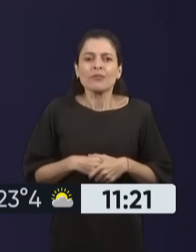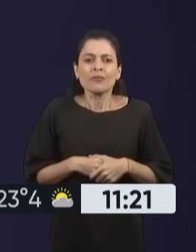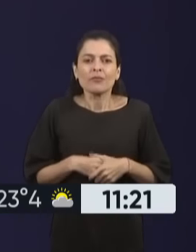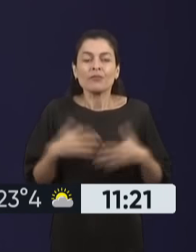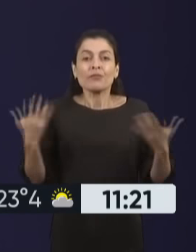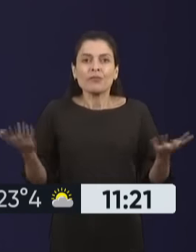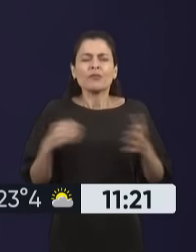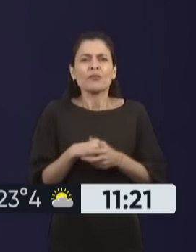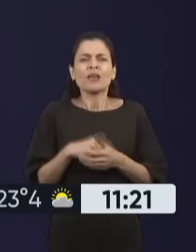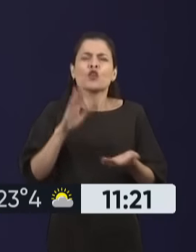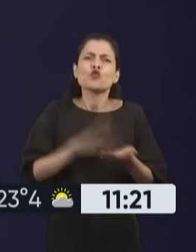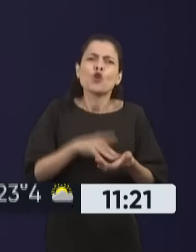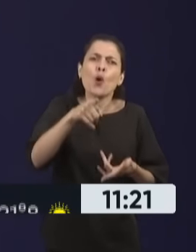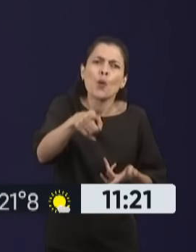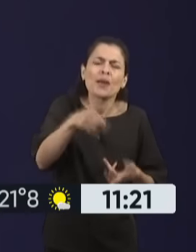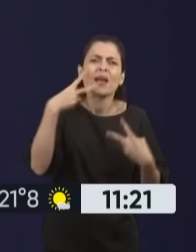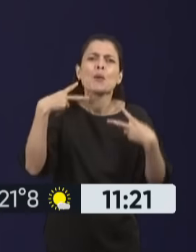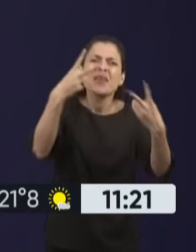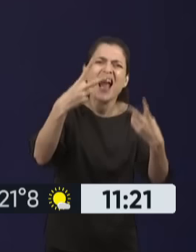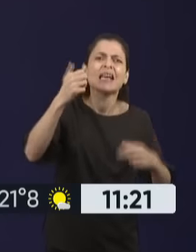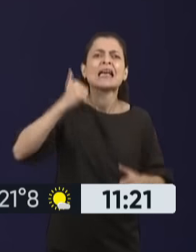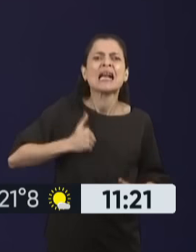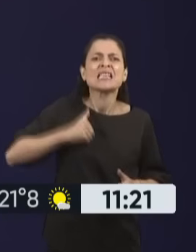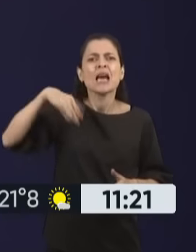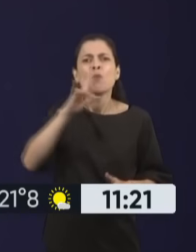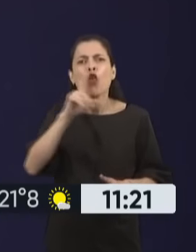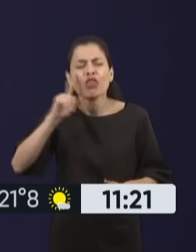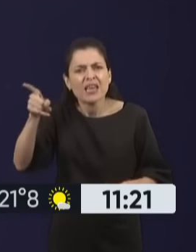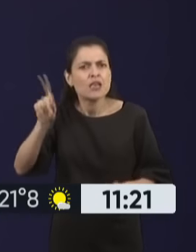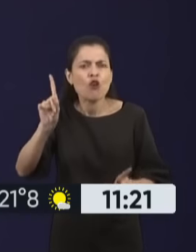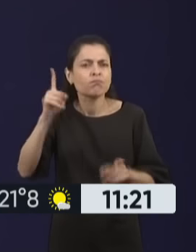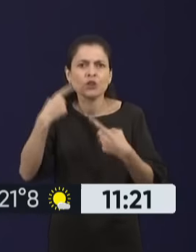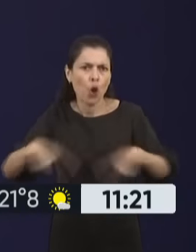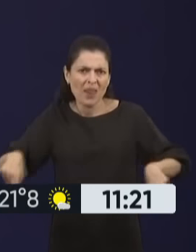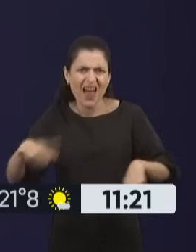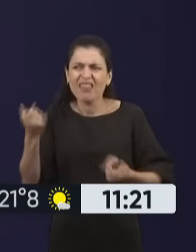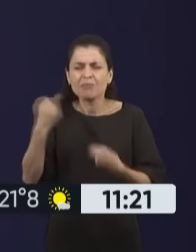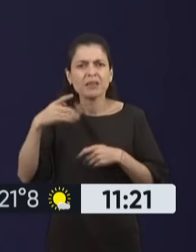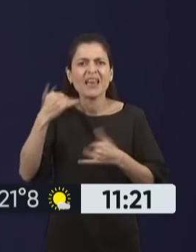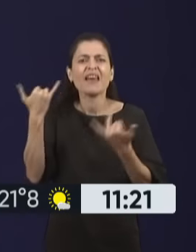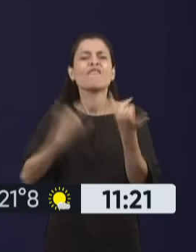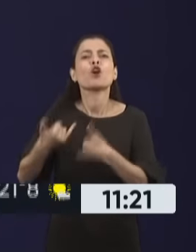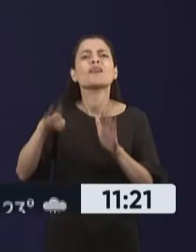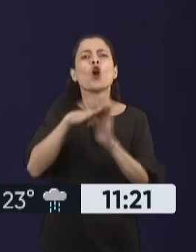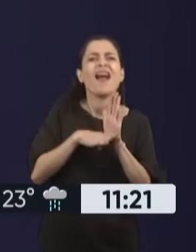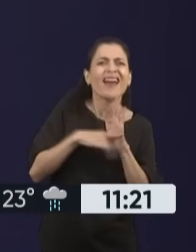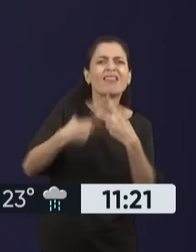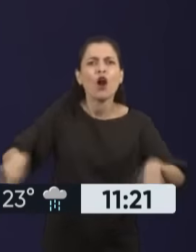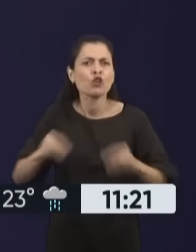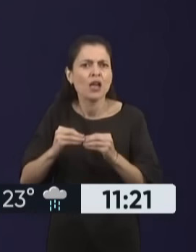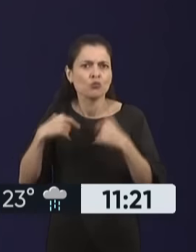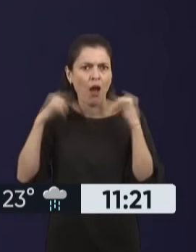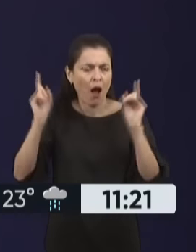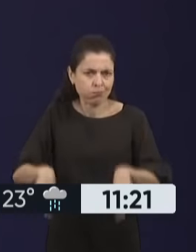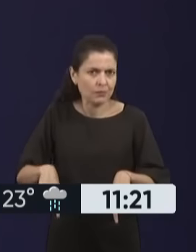e y con respecto al viaje de Diana mondino del cual tampoco tengo la agenda ni los detalles pero va en línea